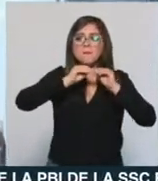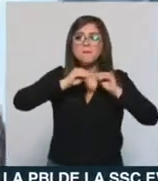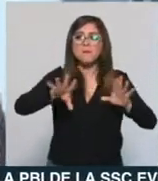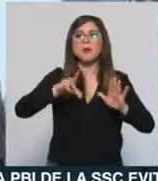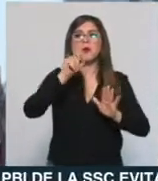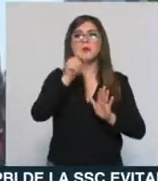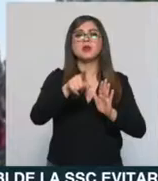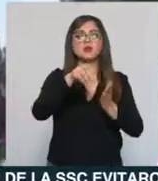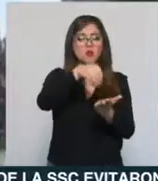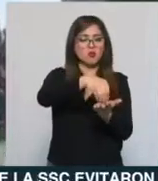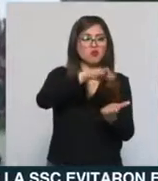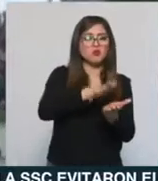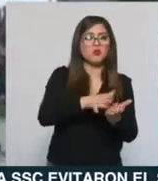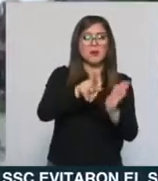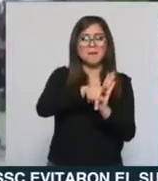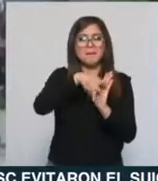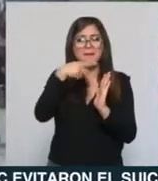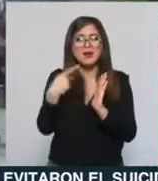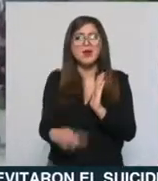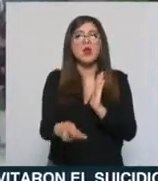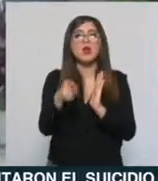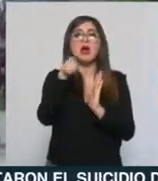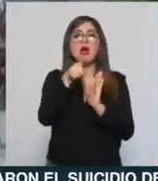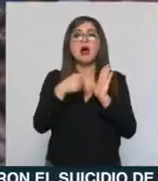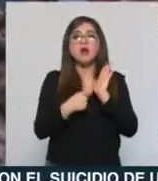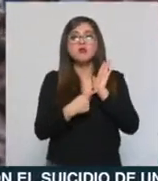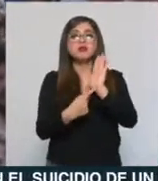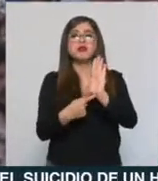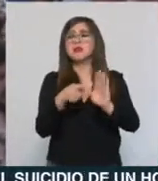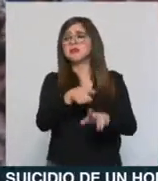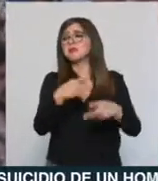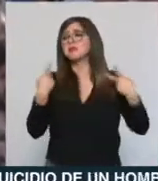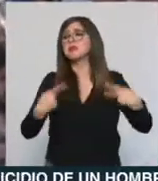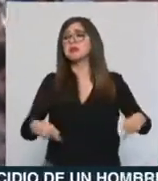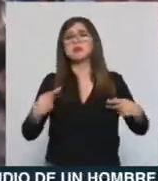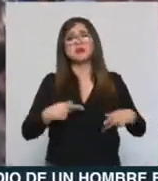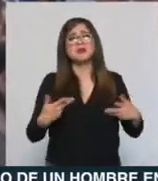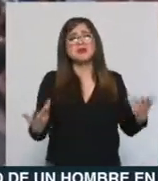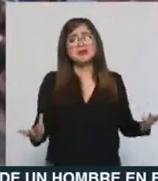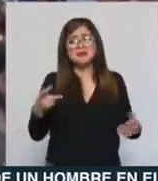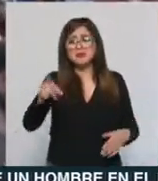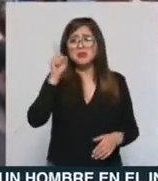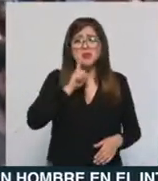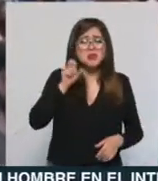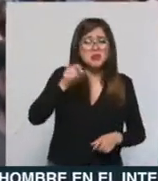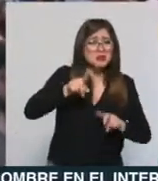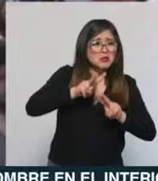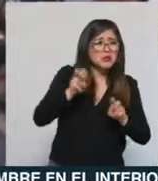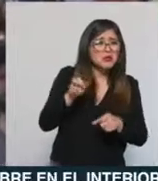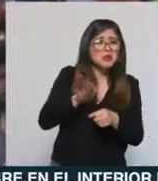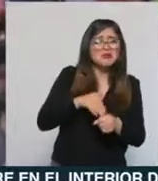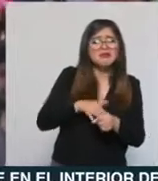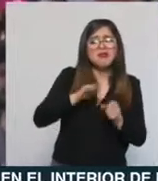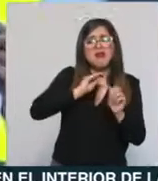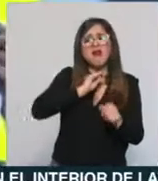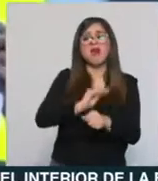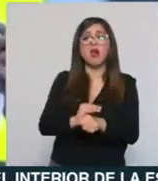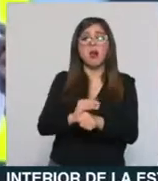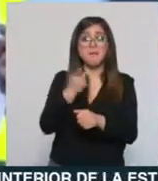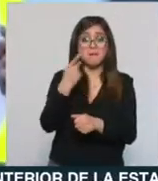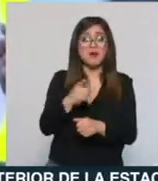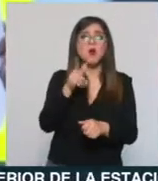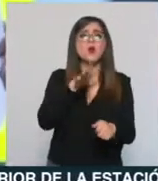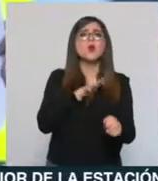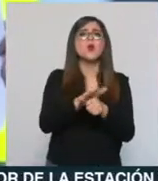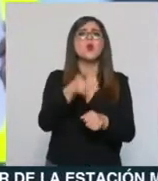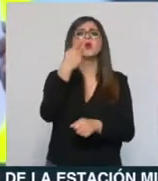que han sido los que más han dado la espalda al tema, pues a decir cuáles han sido sus parámetros, sus códigos de